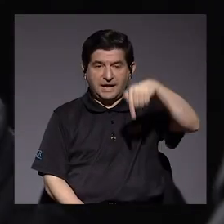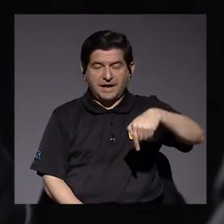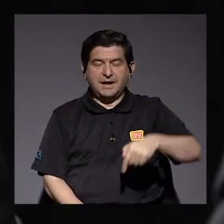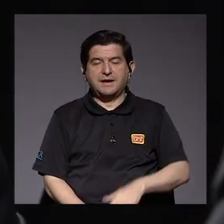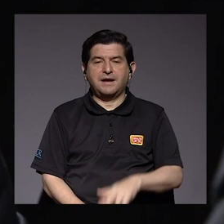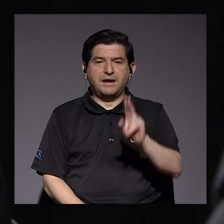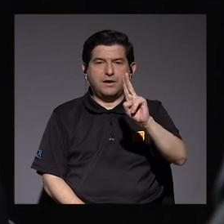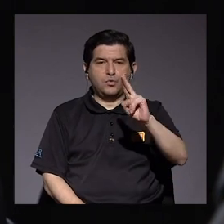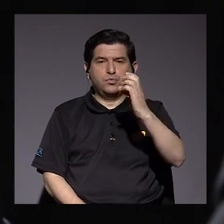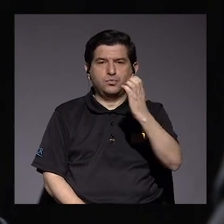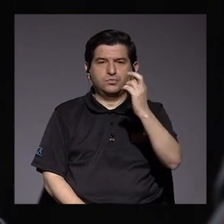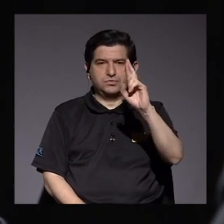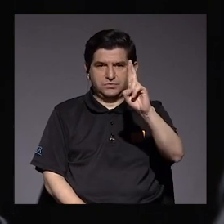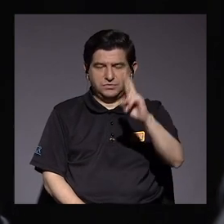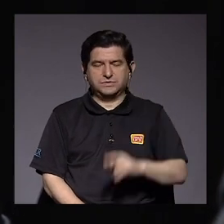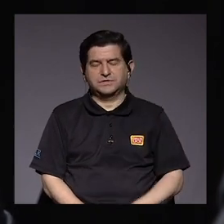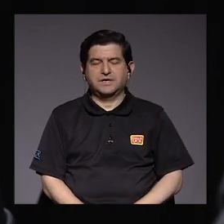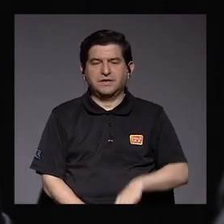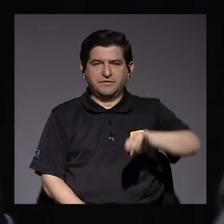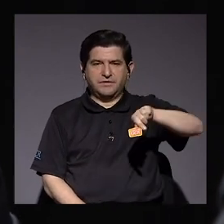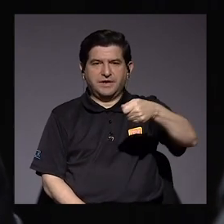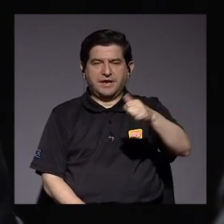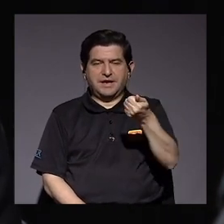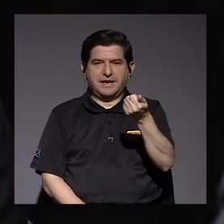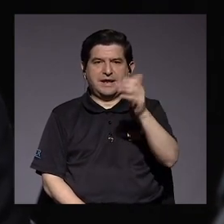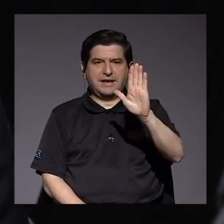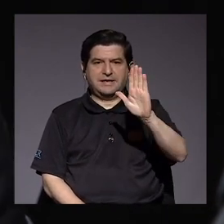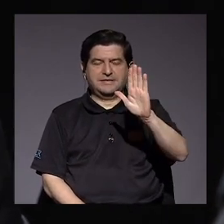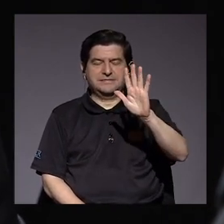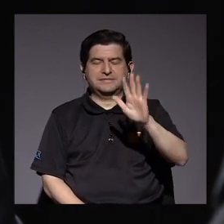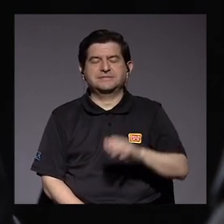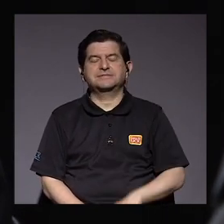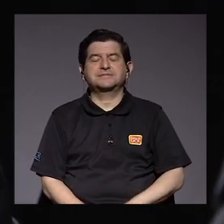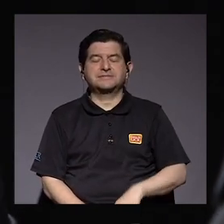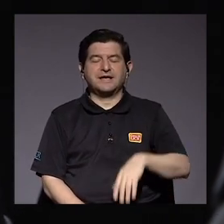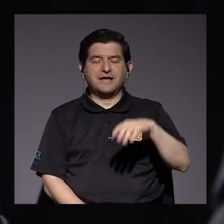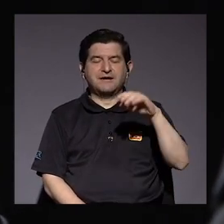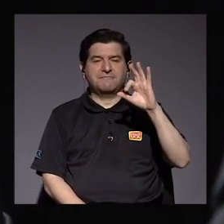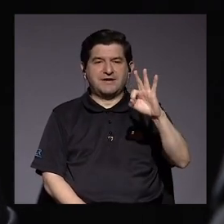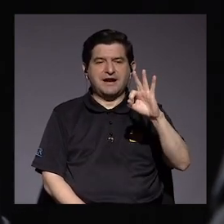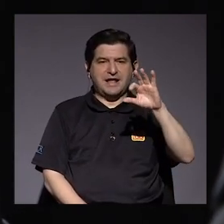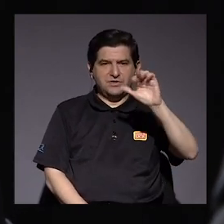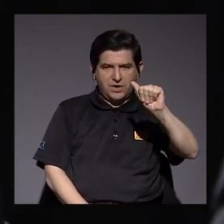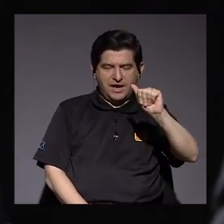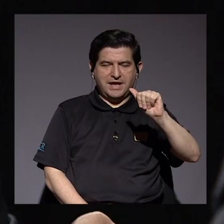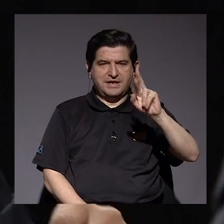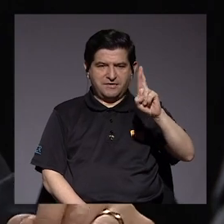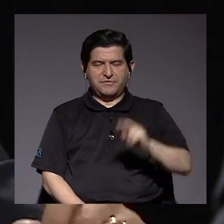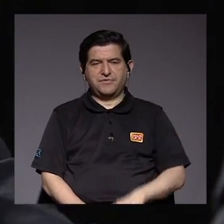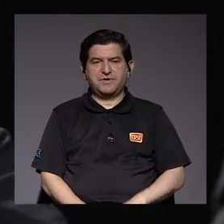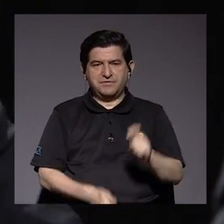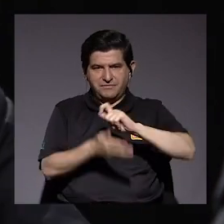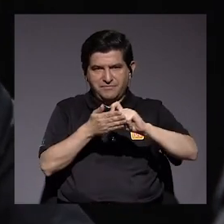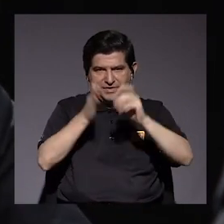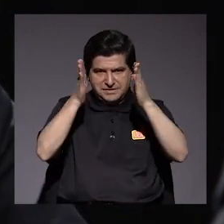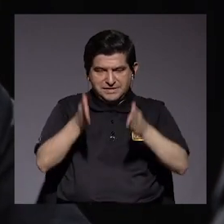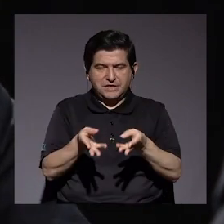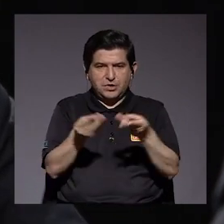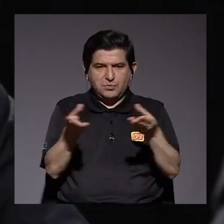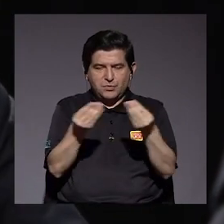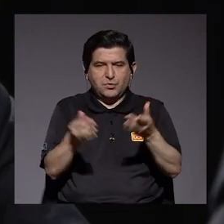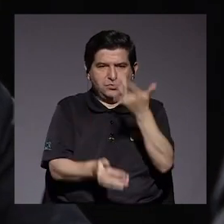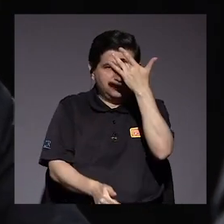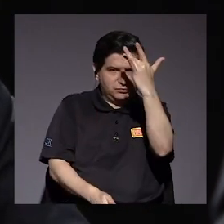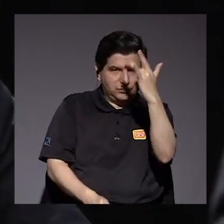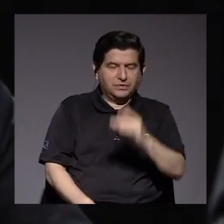estamos desde el campus del rodrigo facio acá en canal 15 universidad de costa rica cuando en fernando ahora ya rivas escritor y productor intelectual